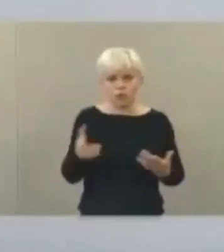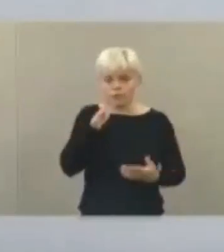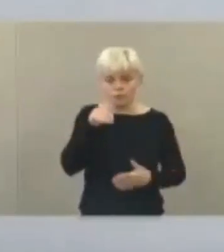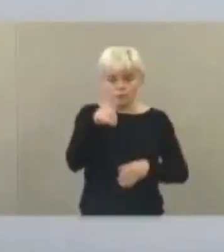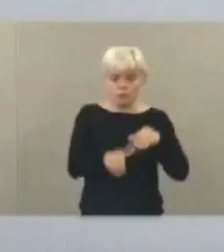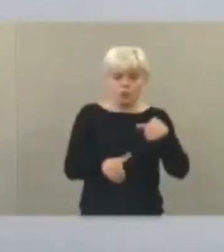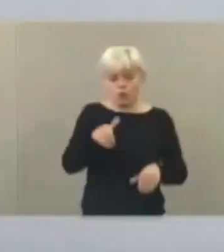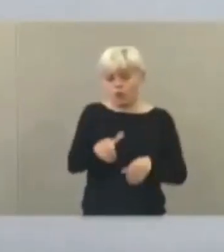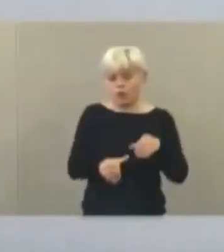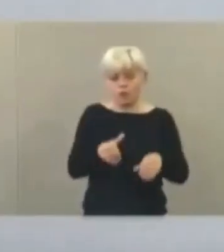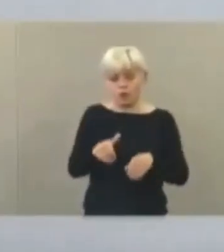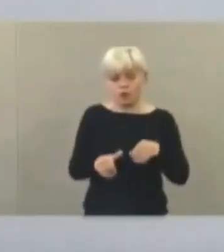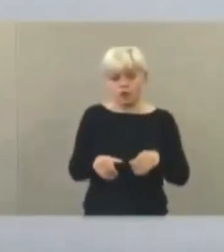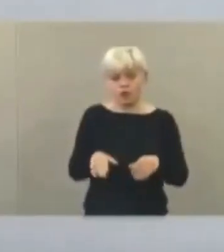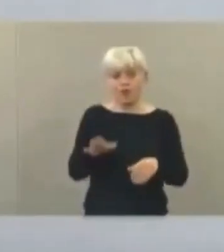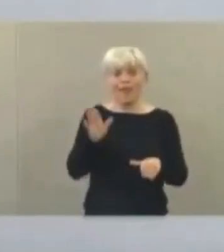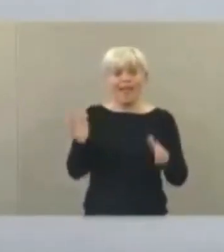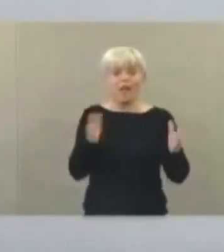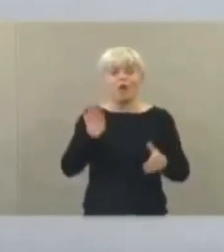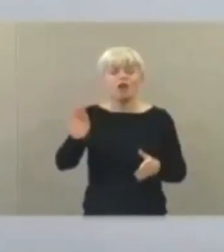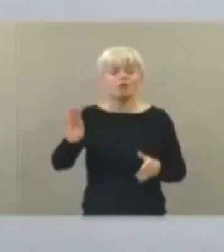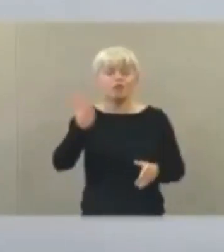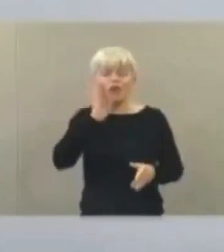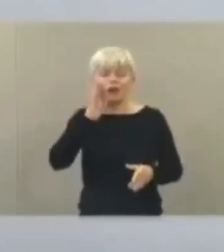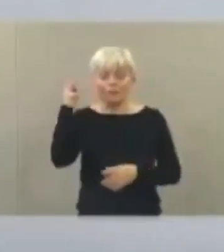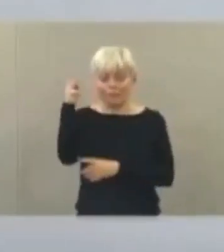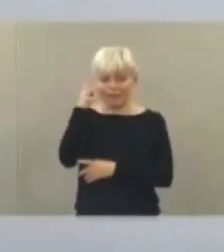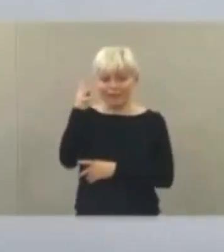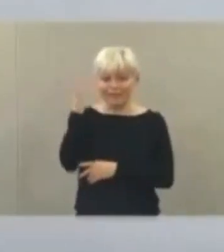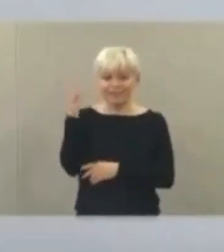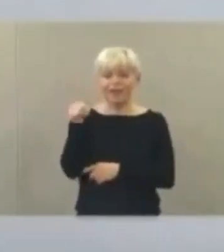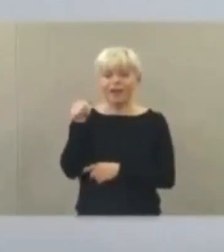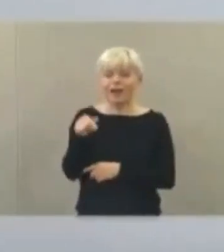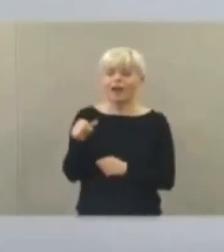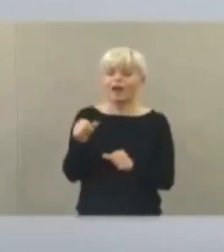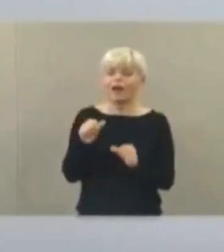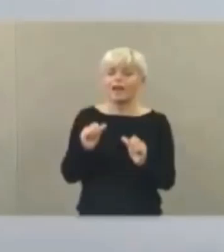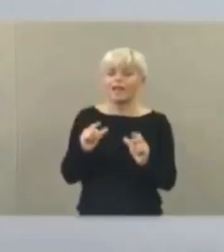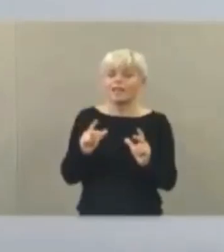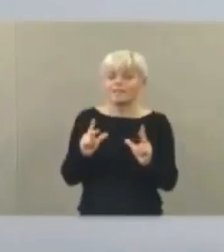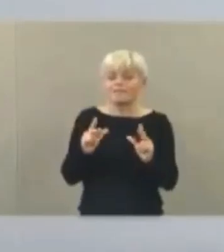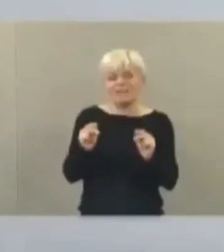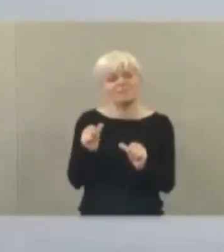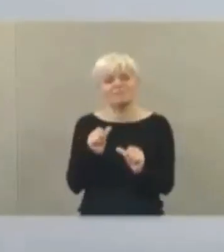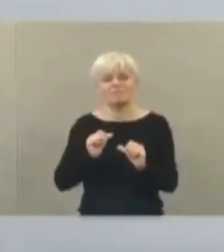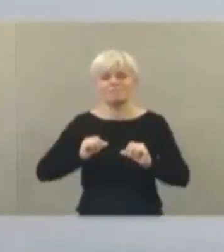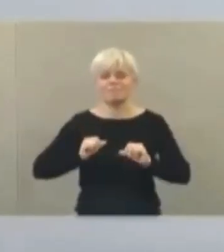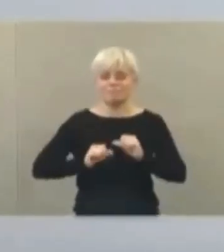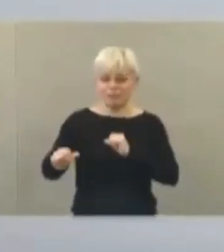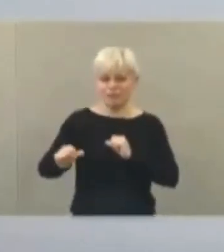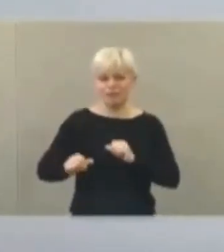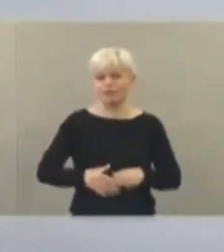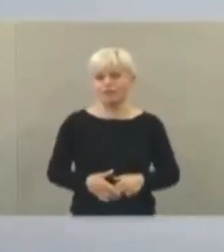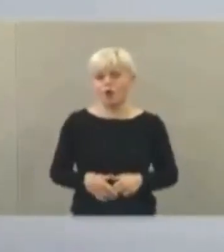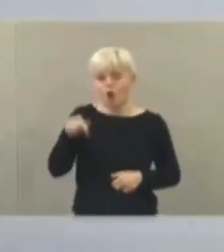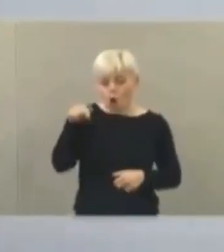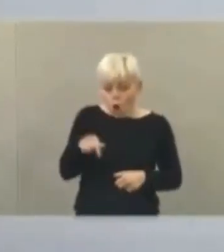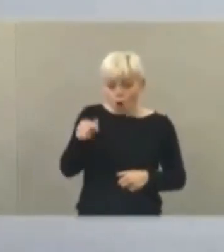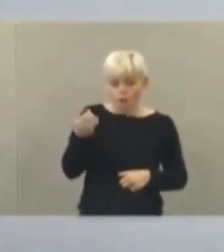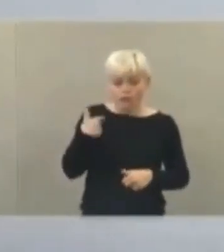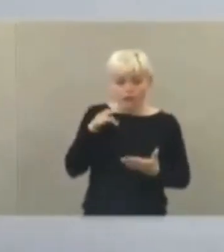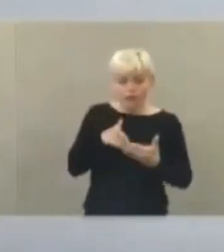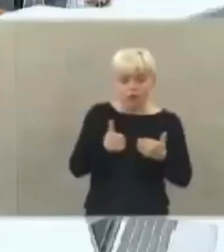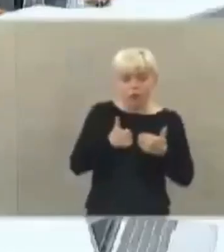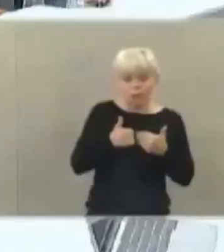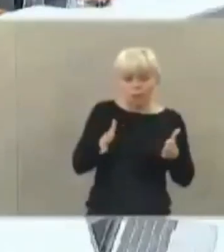votación, su época, señor López Miras, ha comenzado el principio del fin. Hoy se ha abierto una